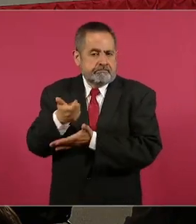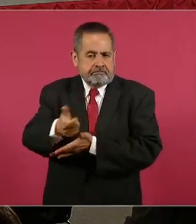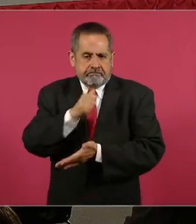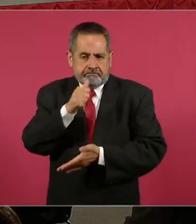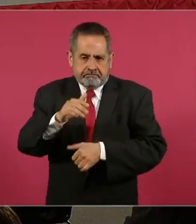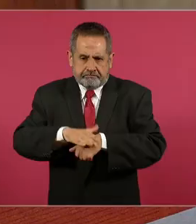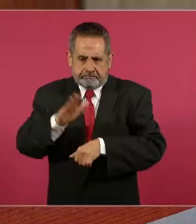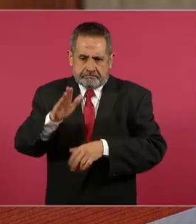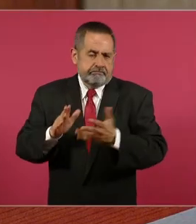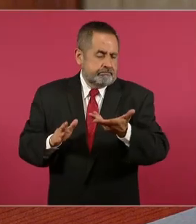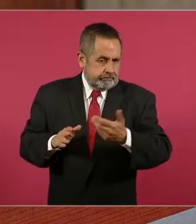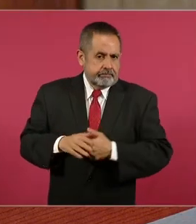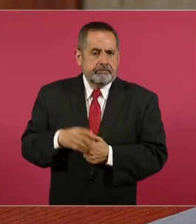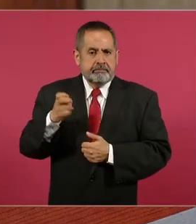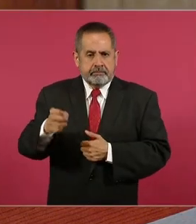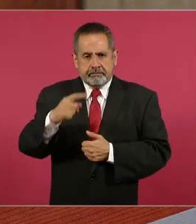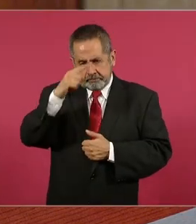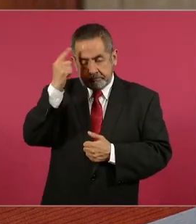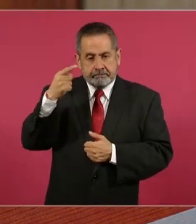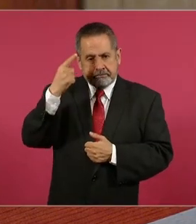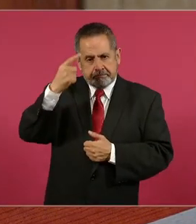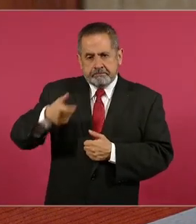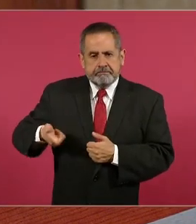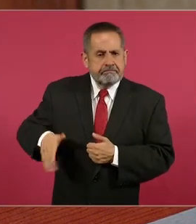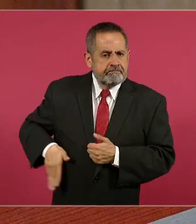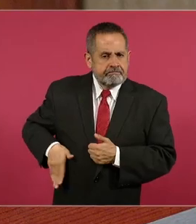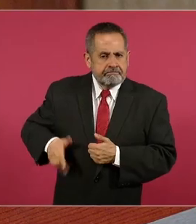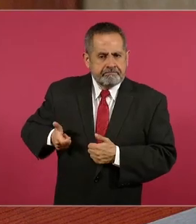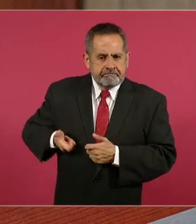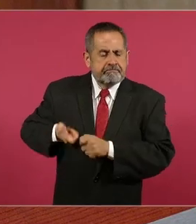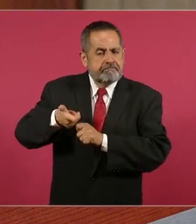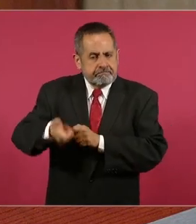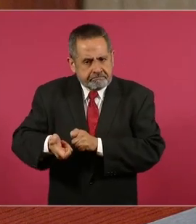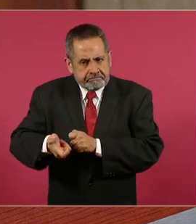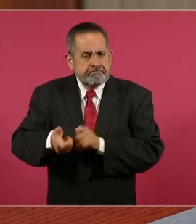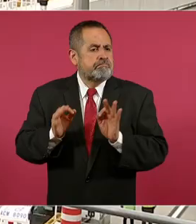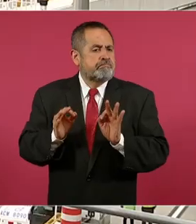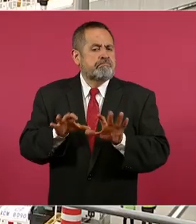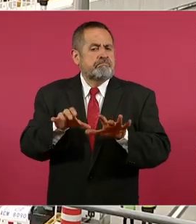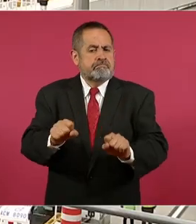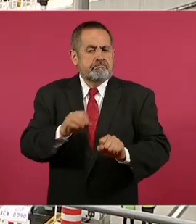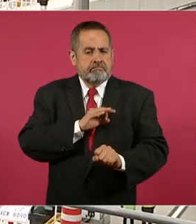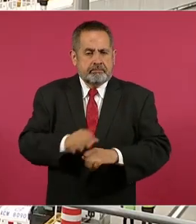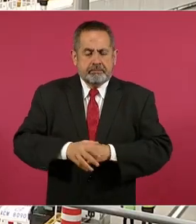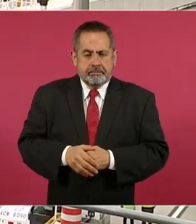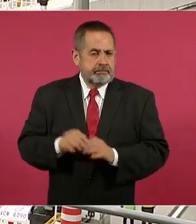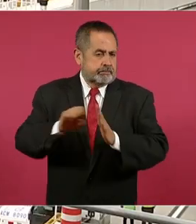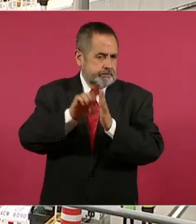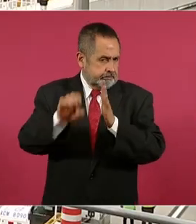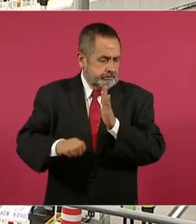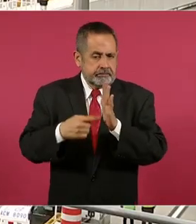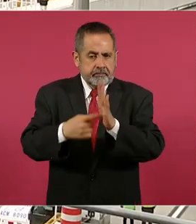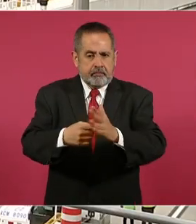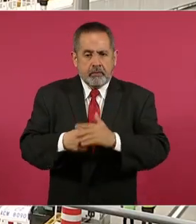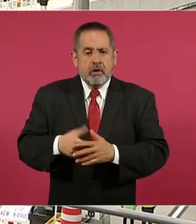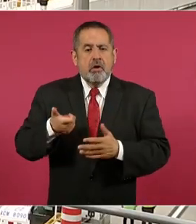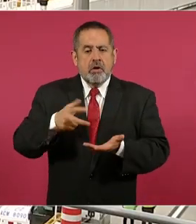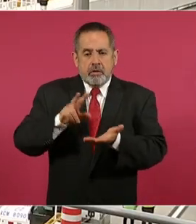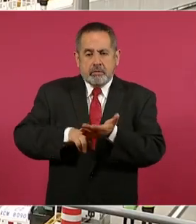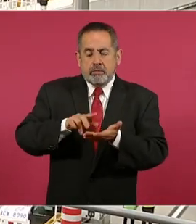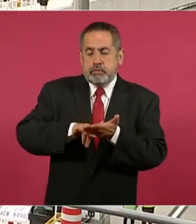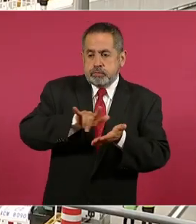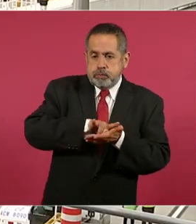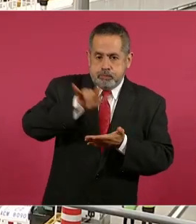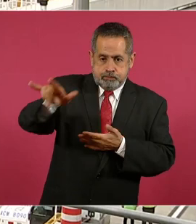una diferencia sustancial para el bolsillo de nuestros conciudadanos. Como ejemplo, el costo de este vuelo